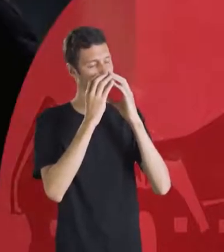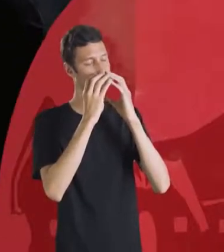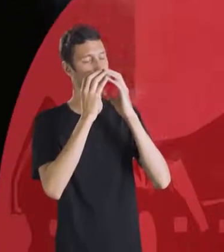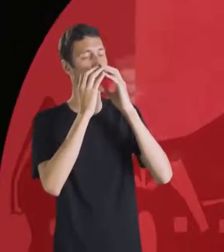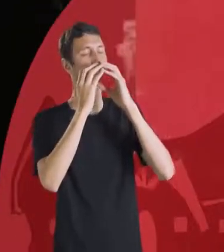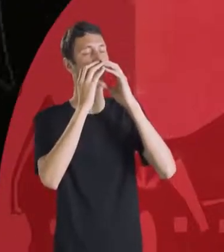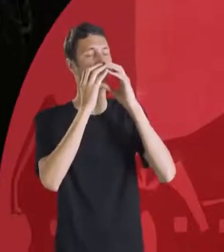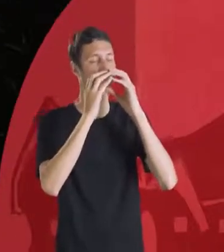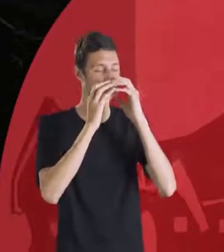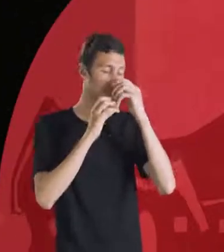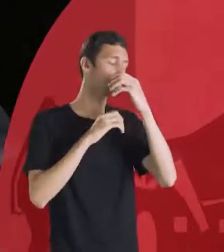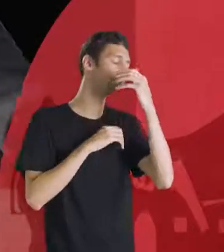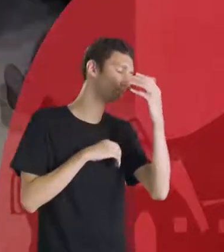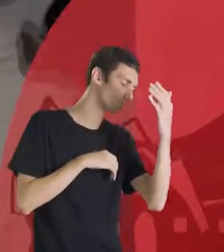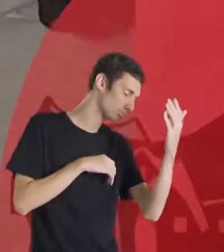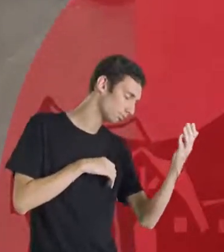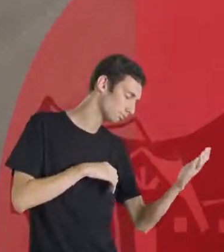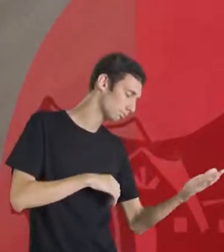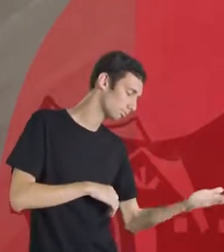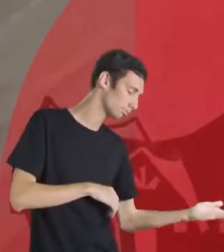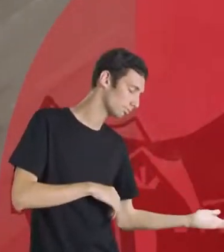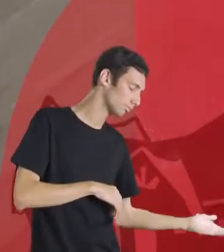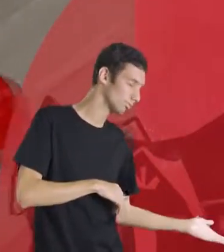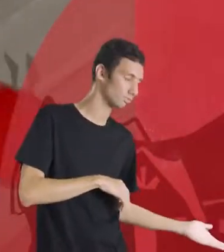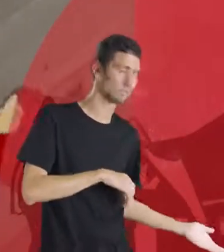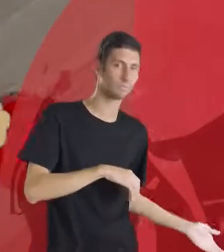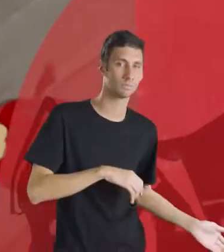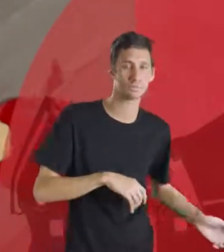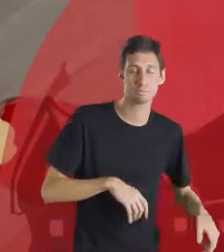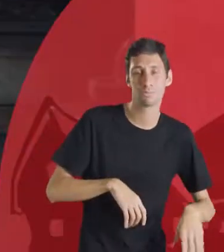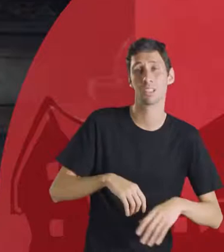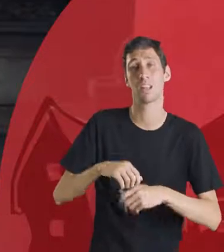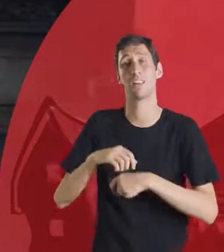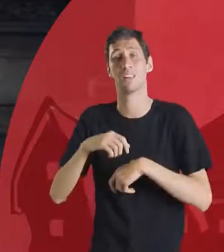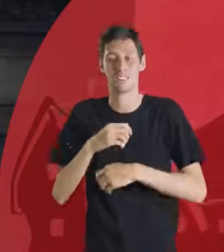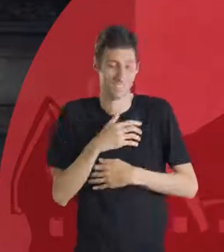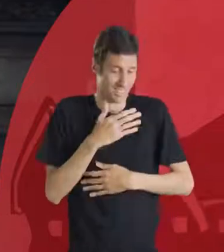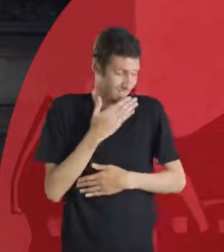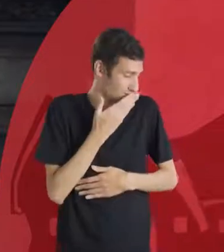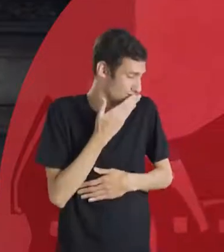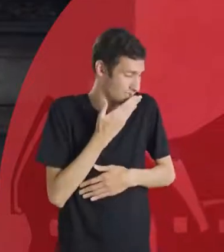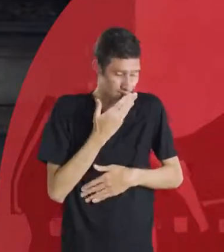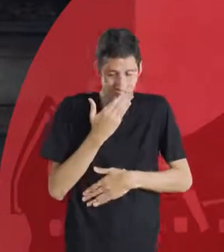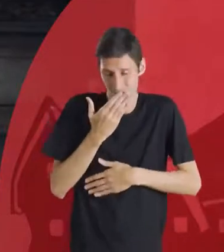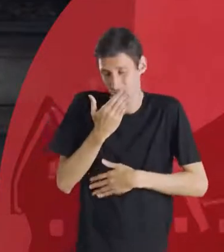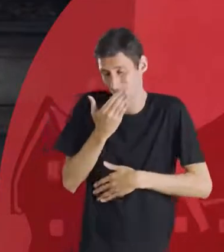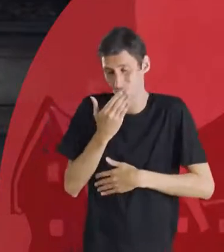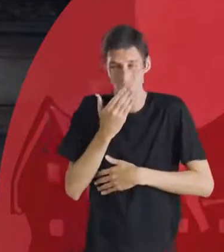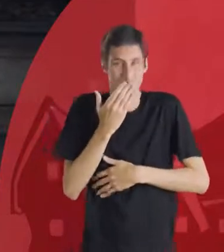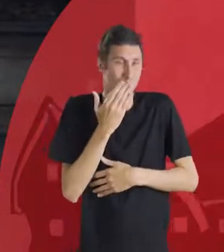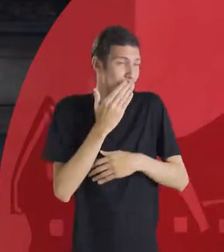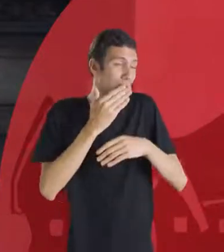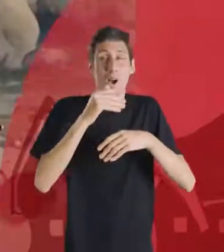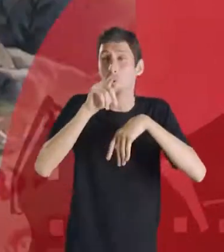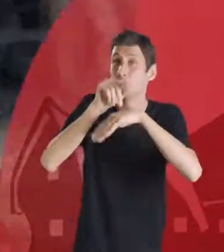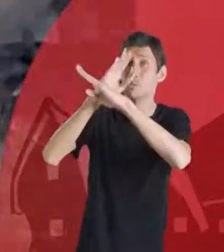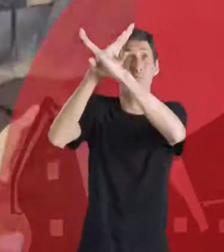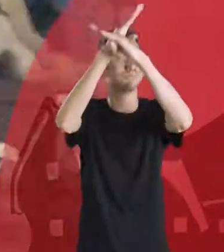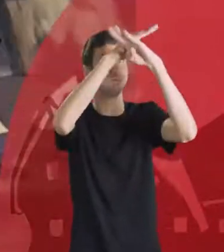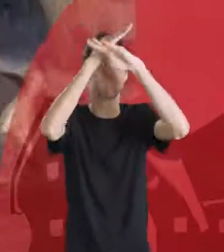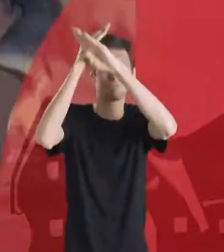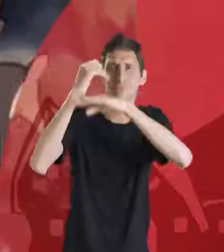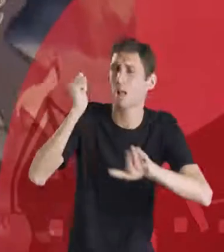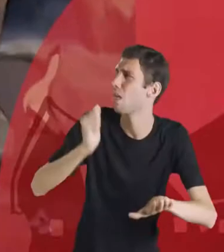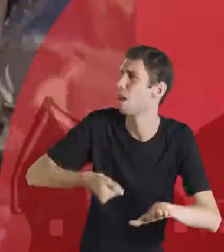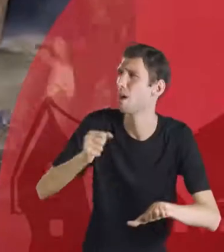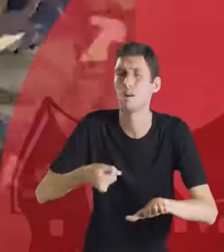Blancanieves le da un mordisco y... ¡cae profundamente dormida! Los animalitos del bosque